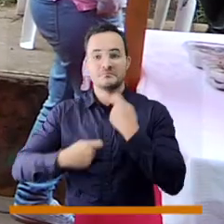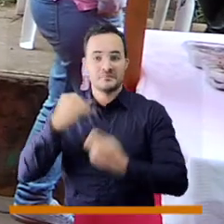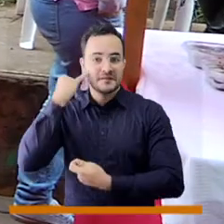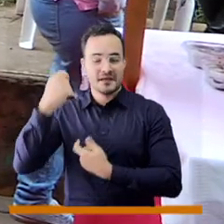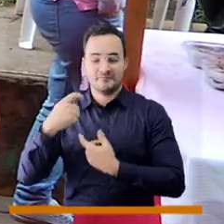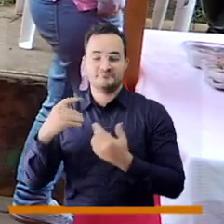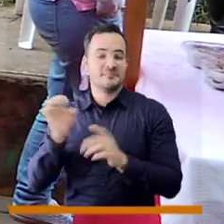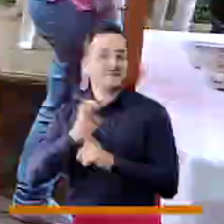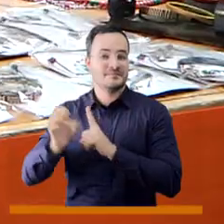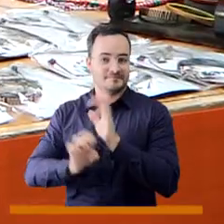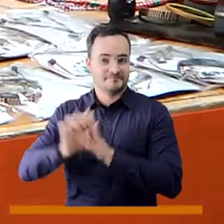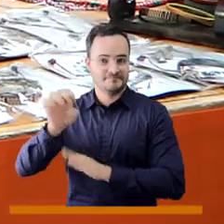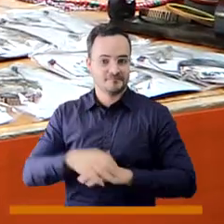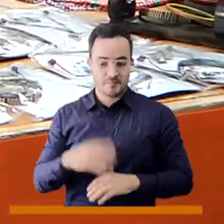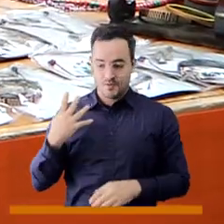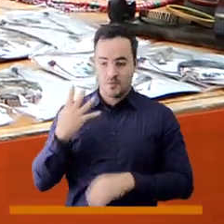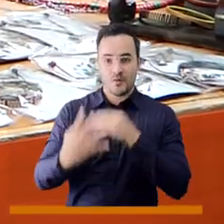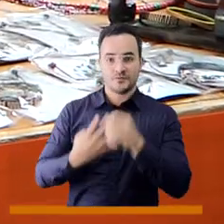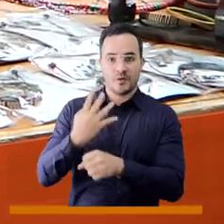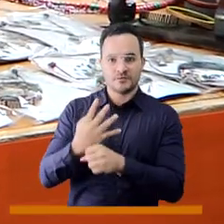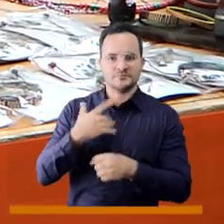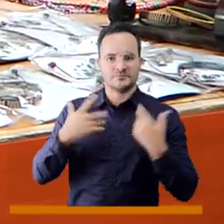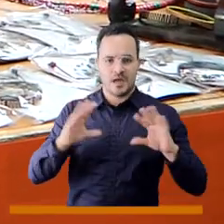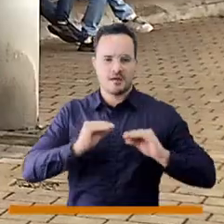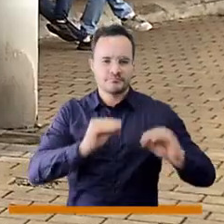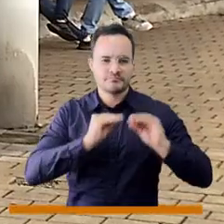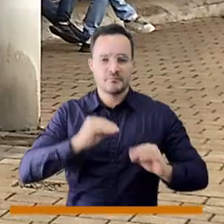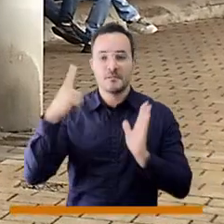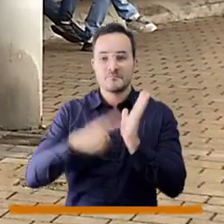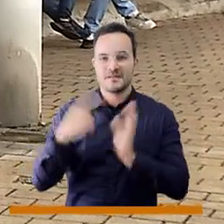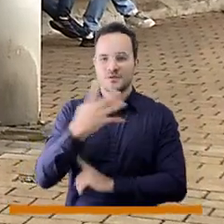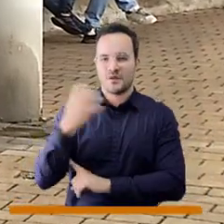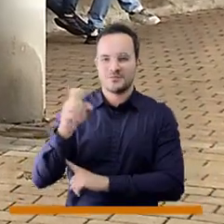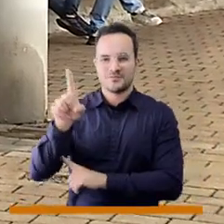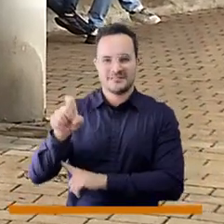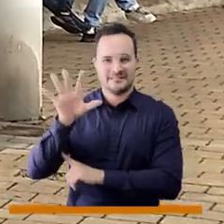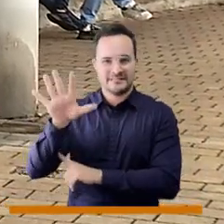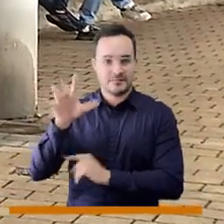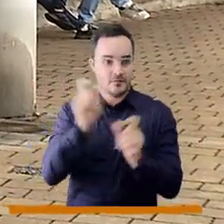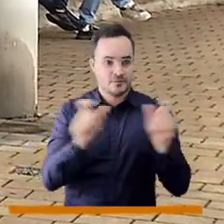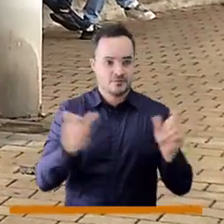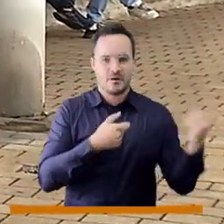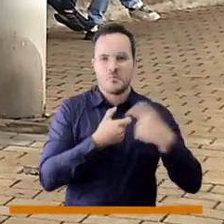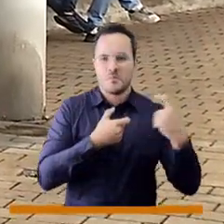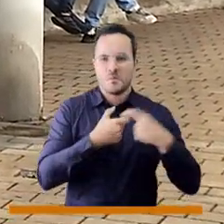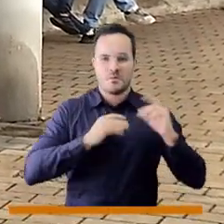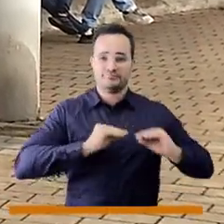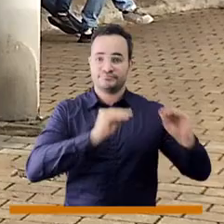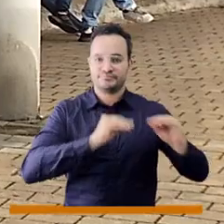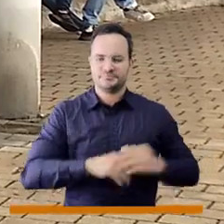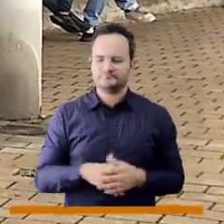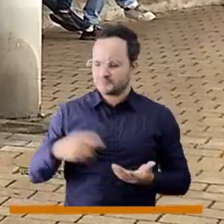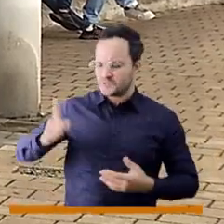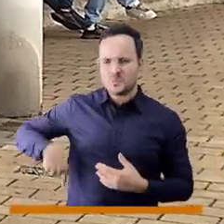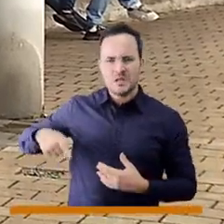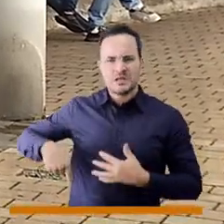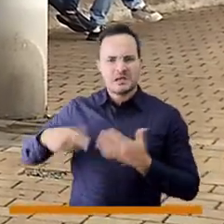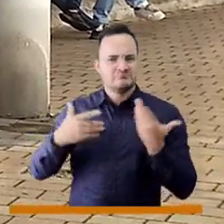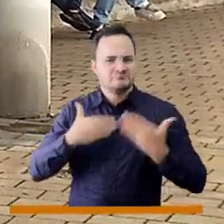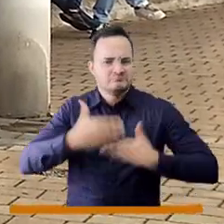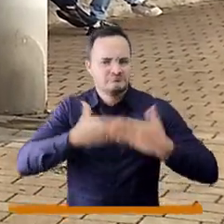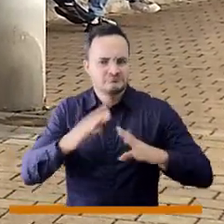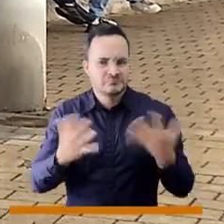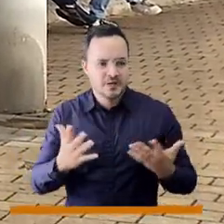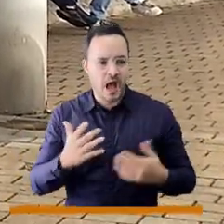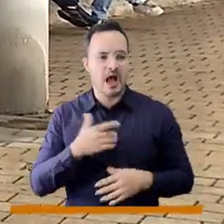lo que va de este cuatrenio ya hemos logrado capacitar 1.465 personas. La escuela que hace una especie de pruebas